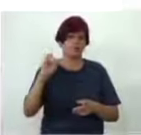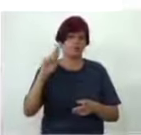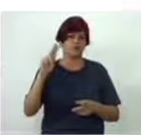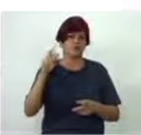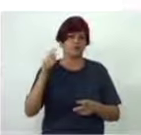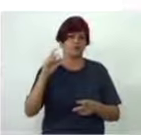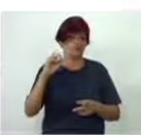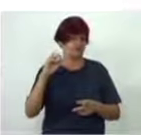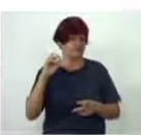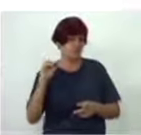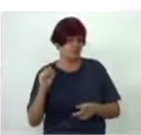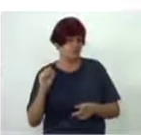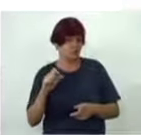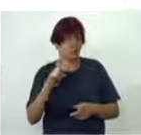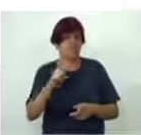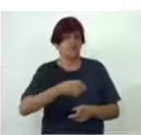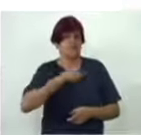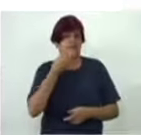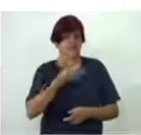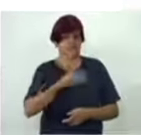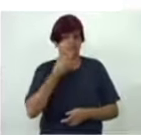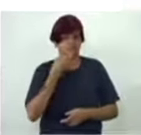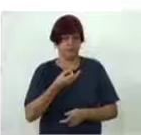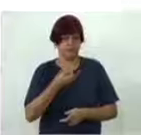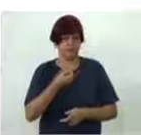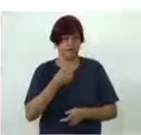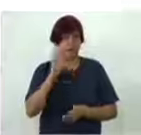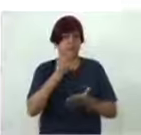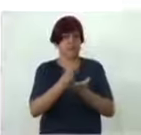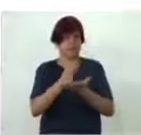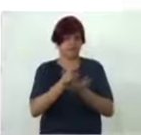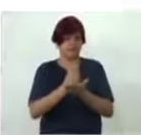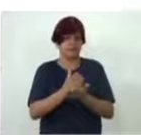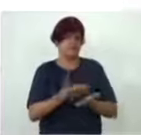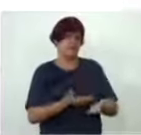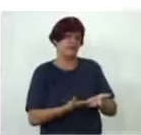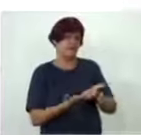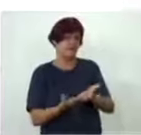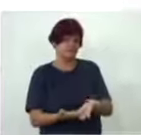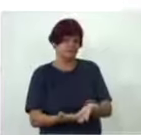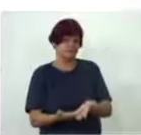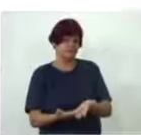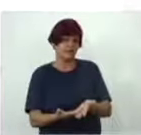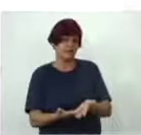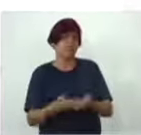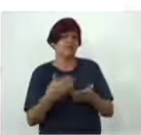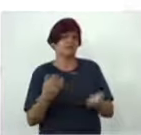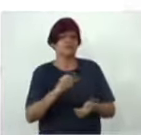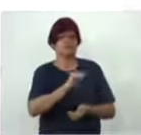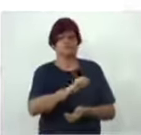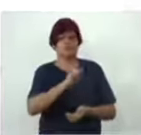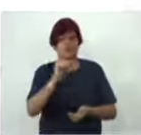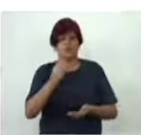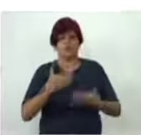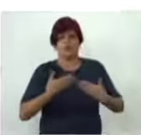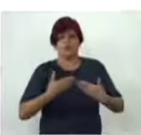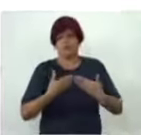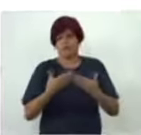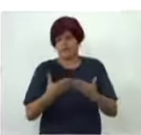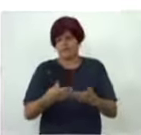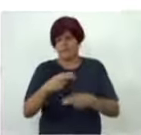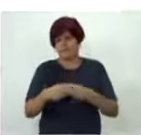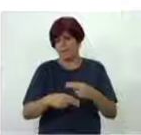que fundamentar, lo que ustedes tienen que fundamentar en la clase que van a presentar, que implica lograr una buena disposición